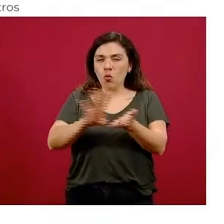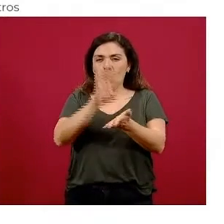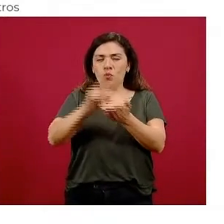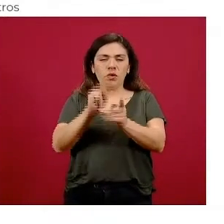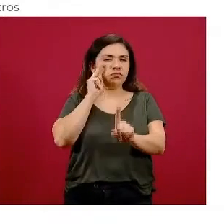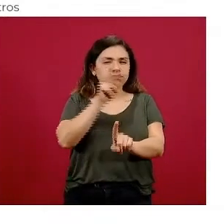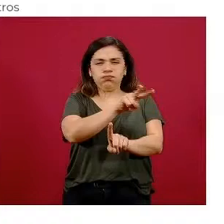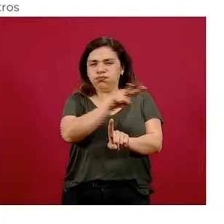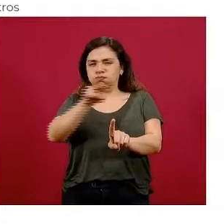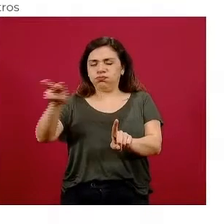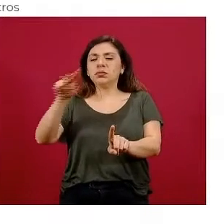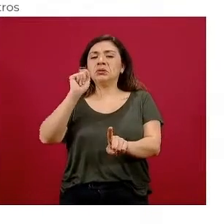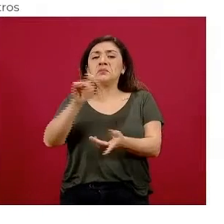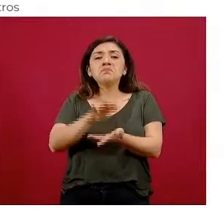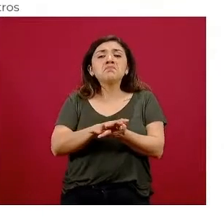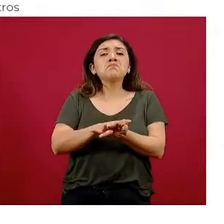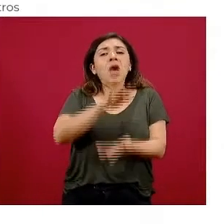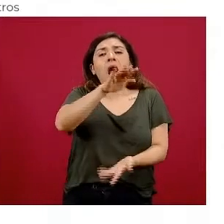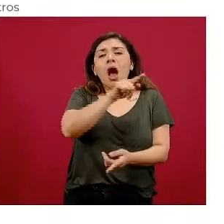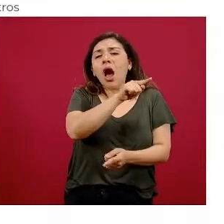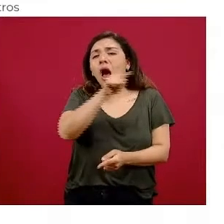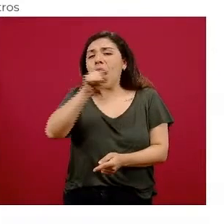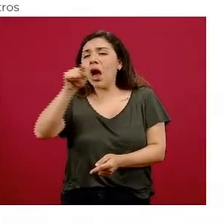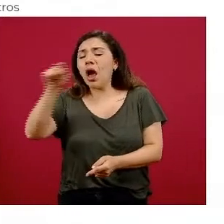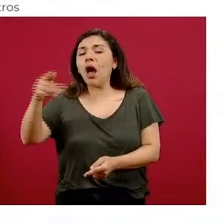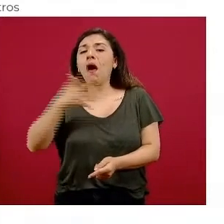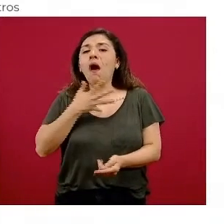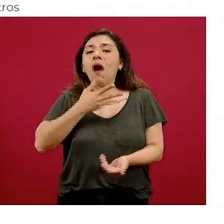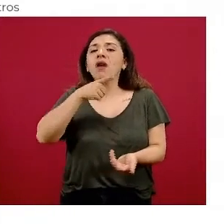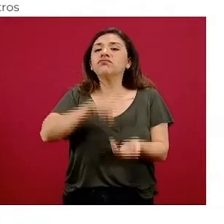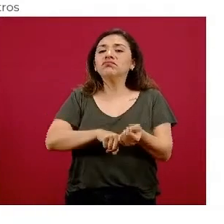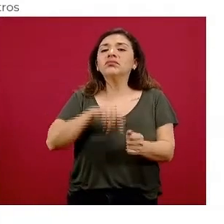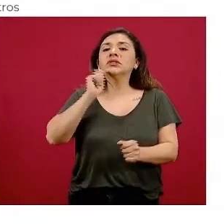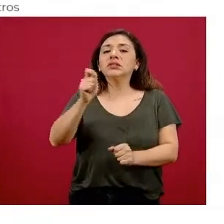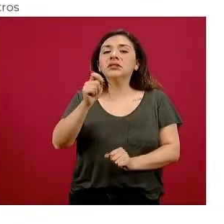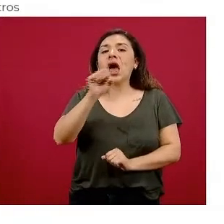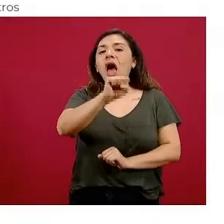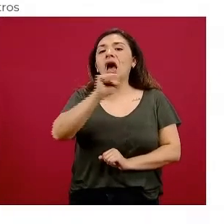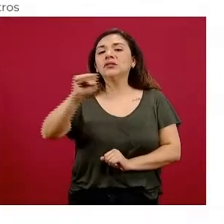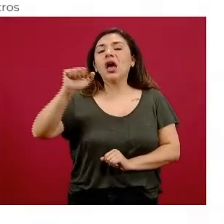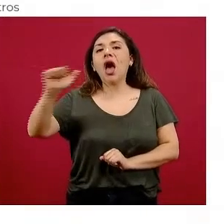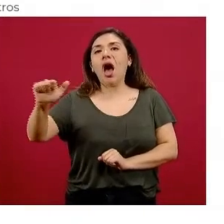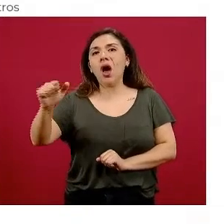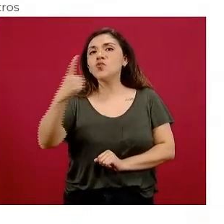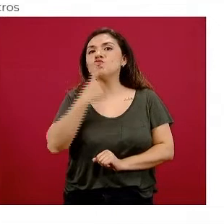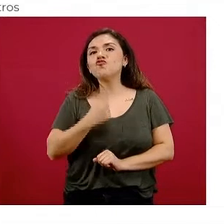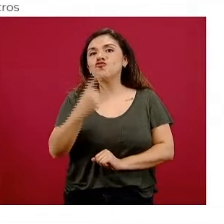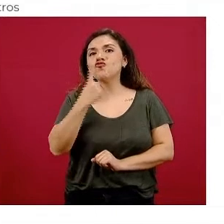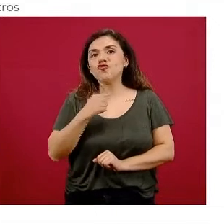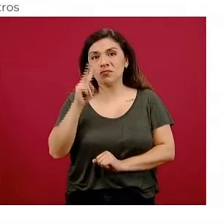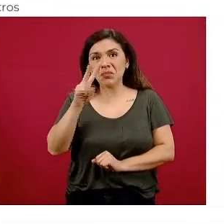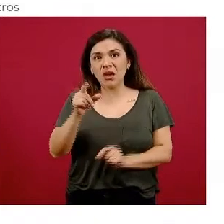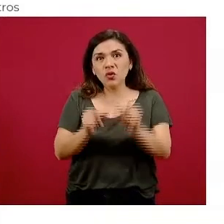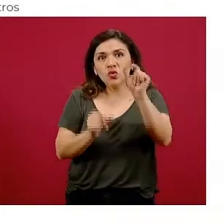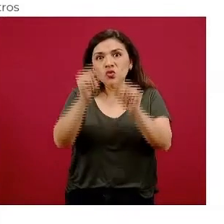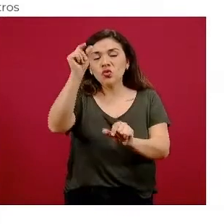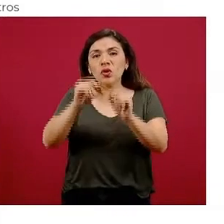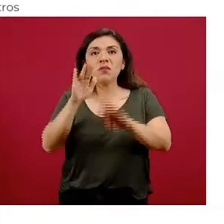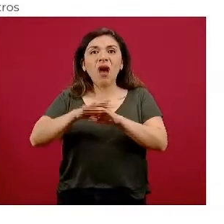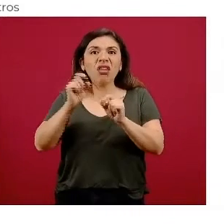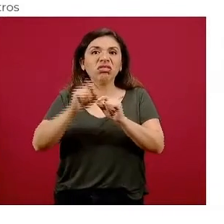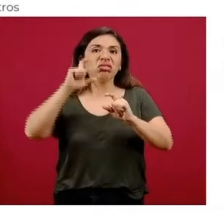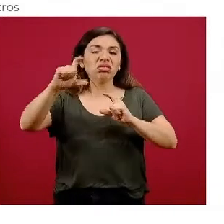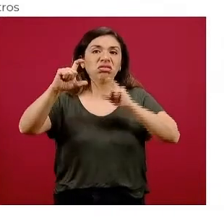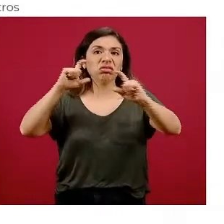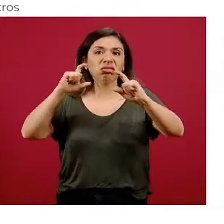general, pues vemos que la mayoría de estos casos se encuentran precisamente en la Secretaría de Salud. Son las barras de